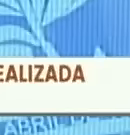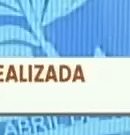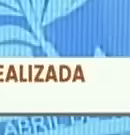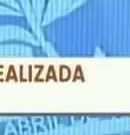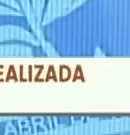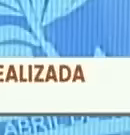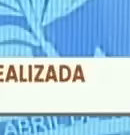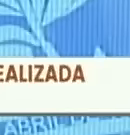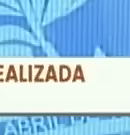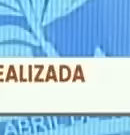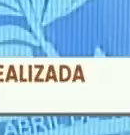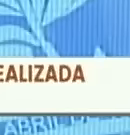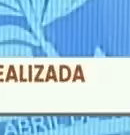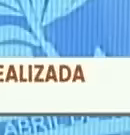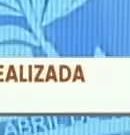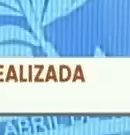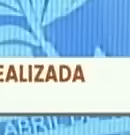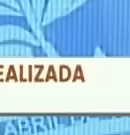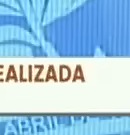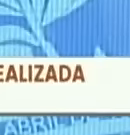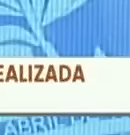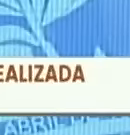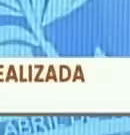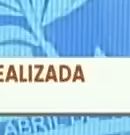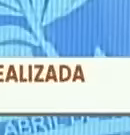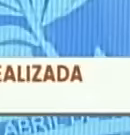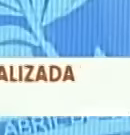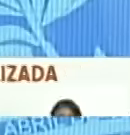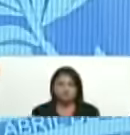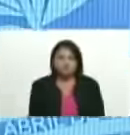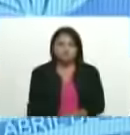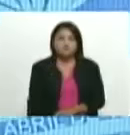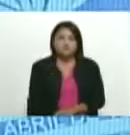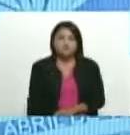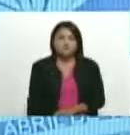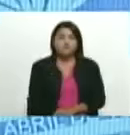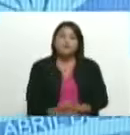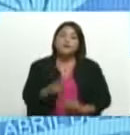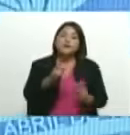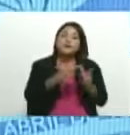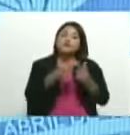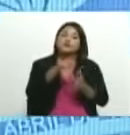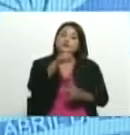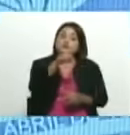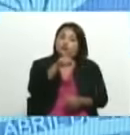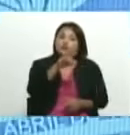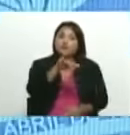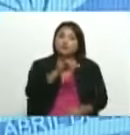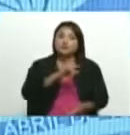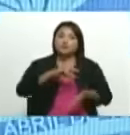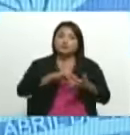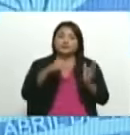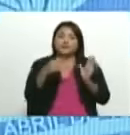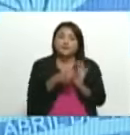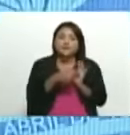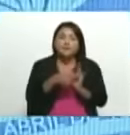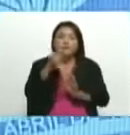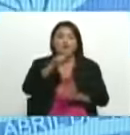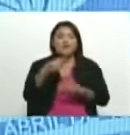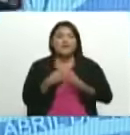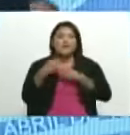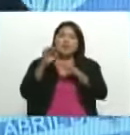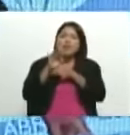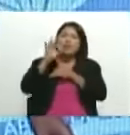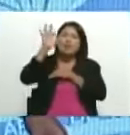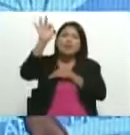Según Casal, la gente votó más rápido en el segundo boletín que en el primero. Eso quiere decir que la gente de los sitios remotos o